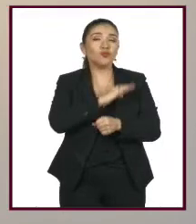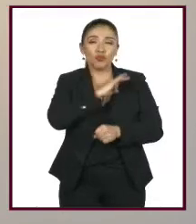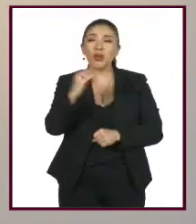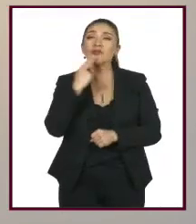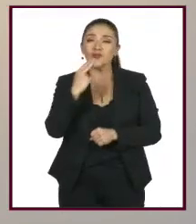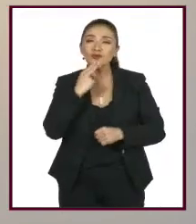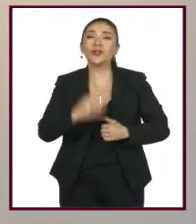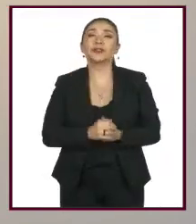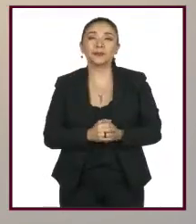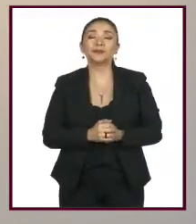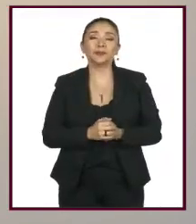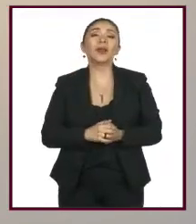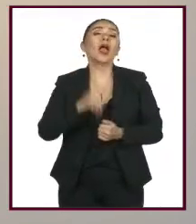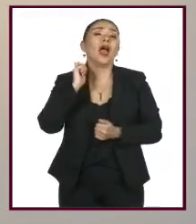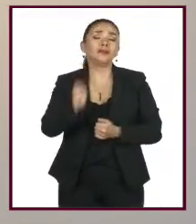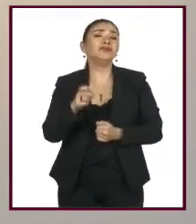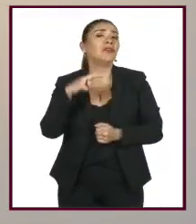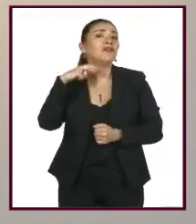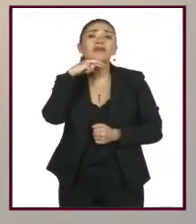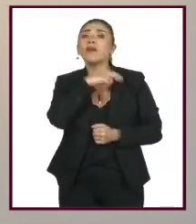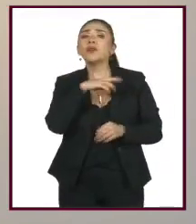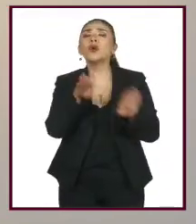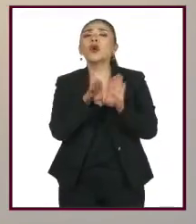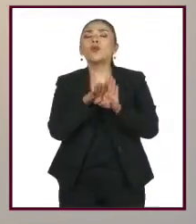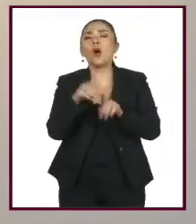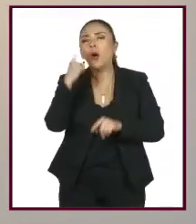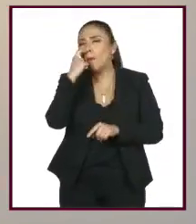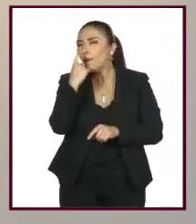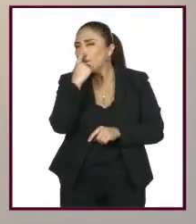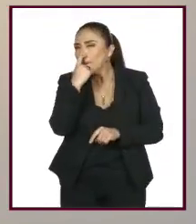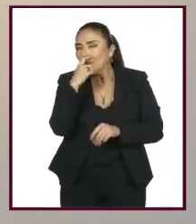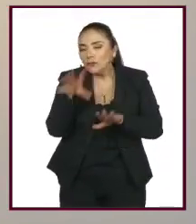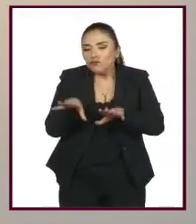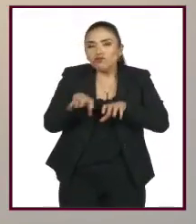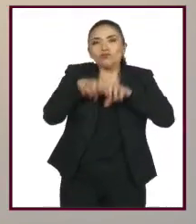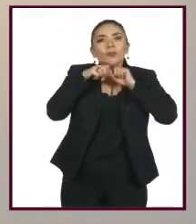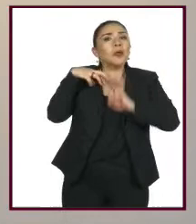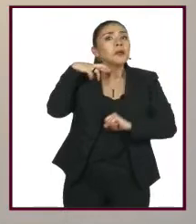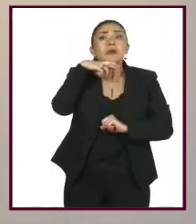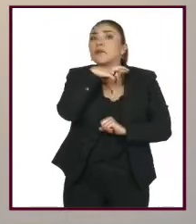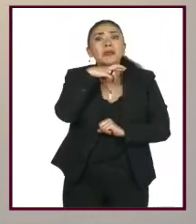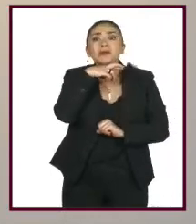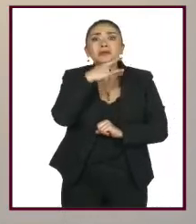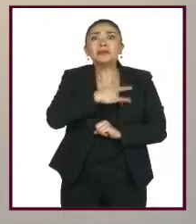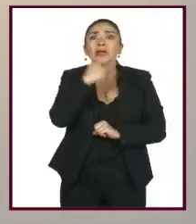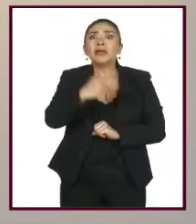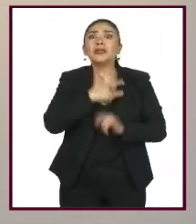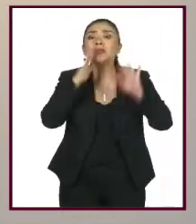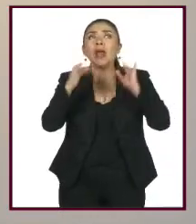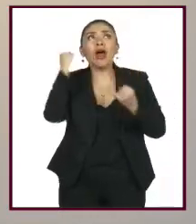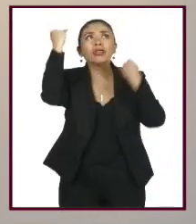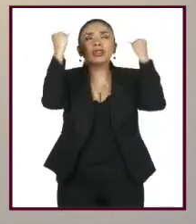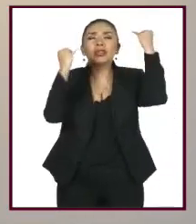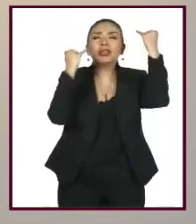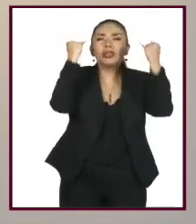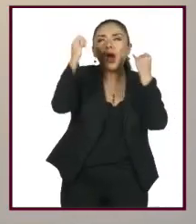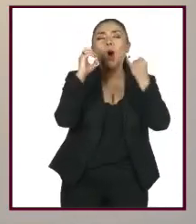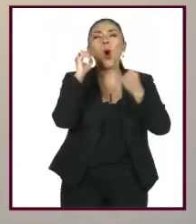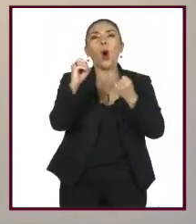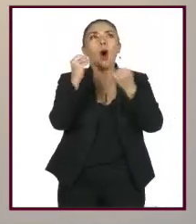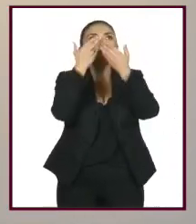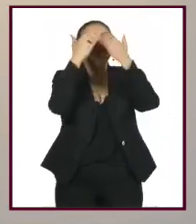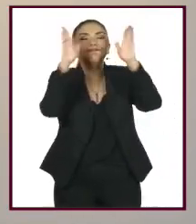utilizar, ¿no? Y se absorbe por cualquier mucosa y en cuestión de minutos se empieza a tener el efecto